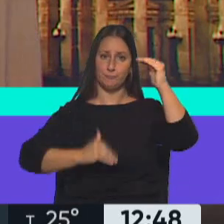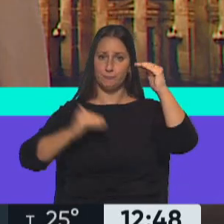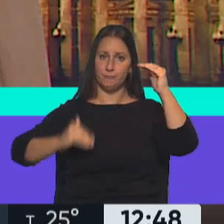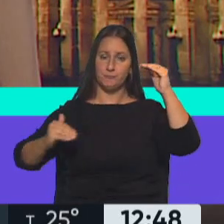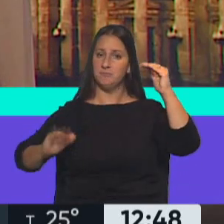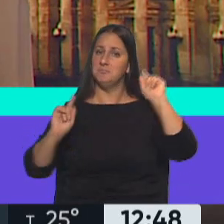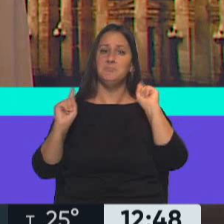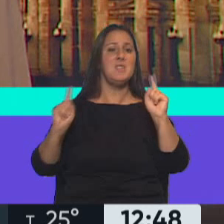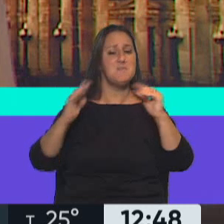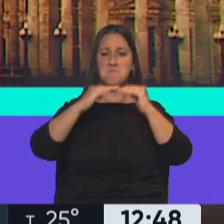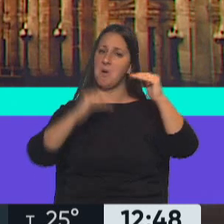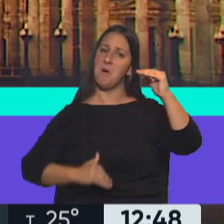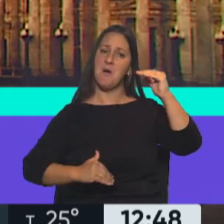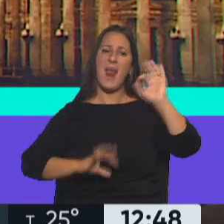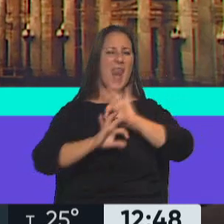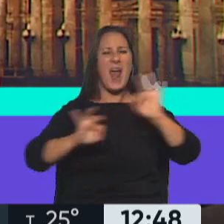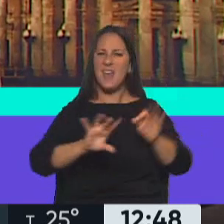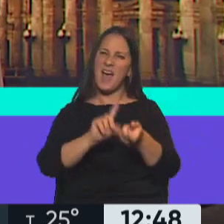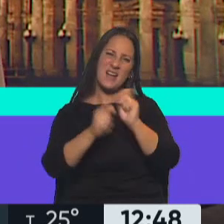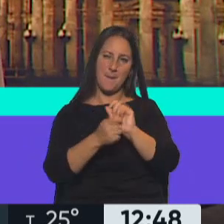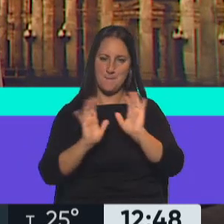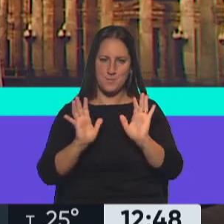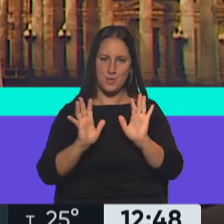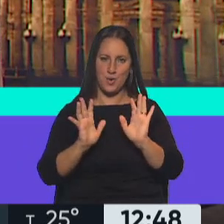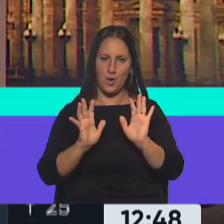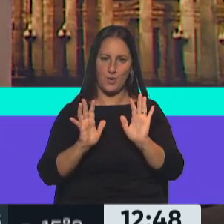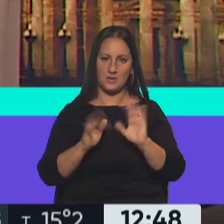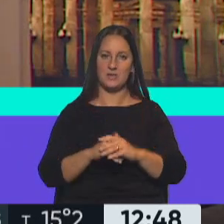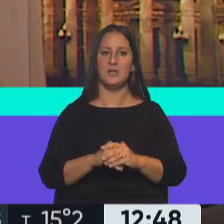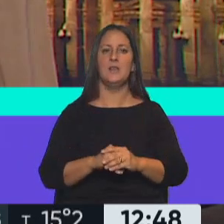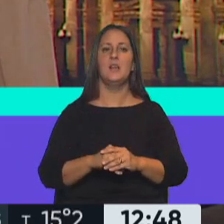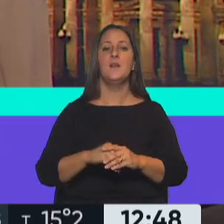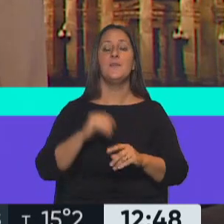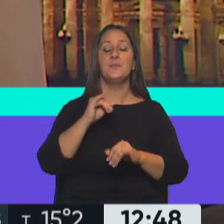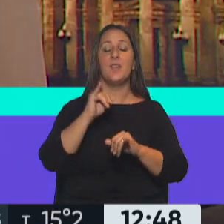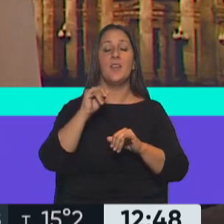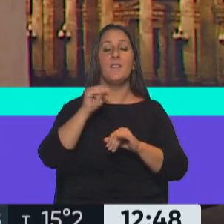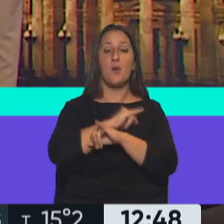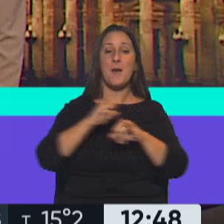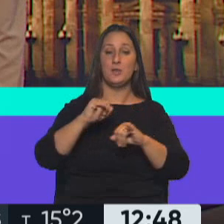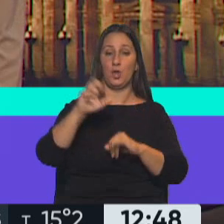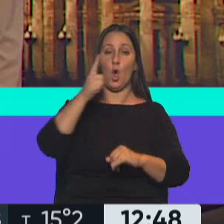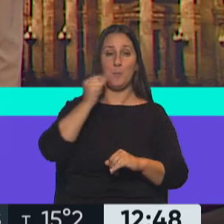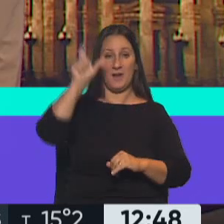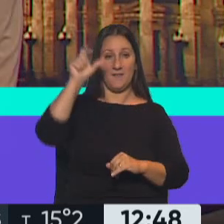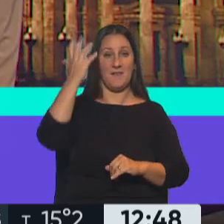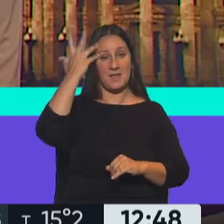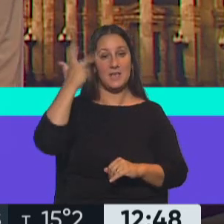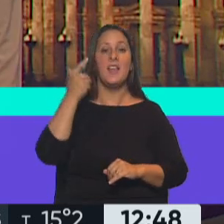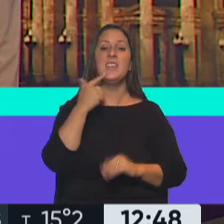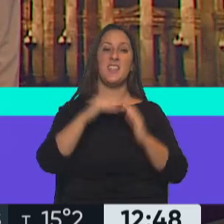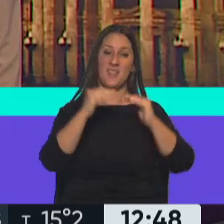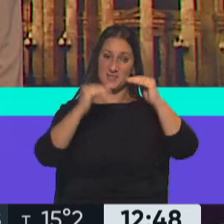nada la ha conmovido, y los datos de Piketty, de Thomas Piketty, el francés, incluso remarcan que ha aumentado